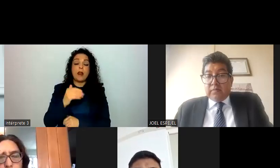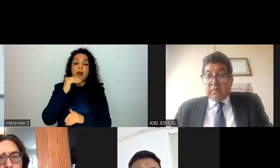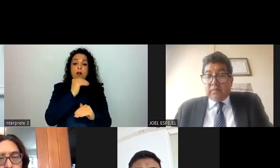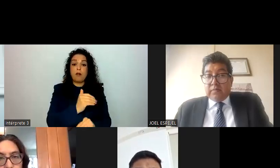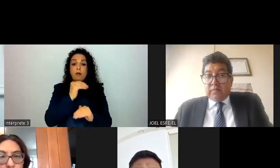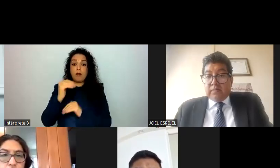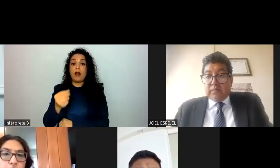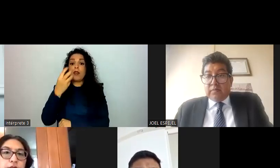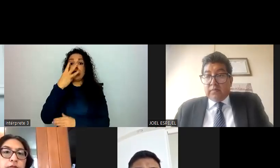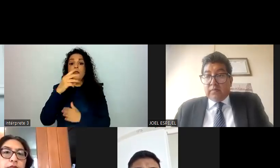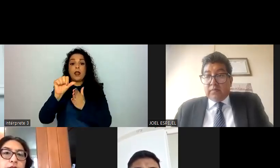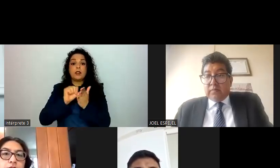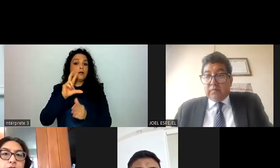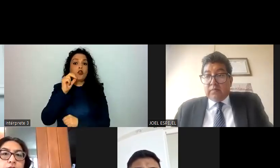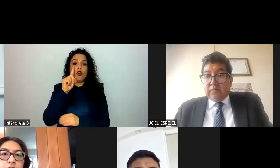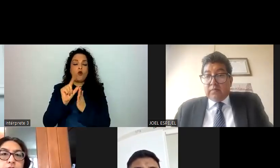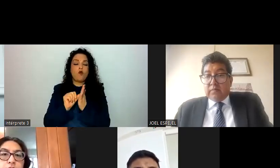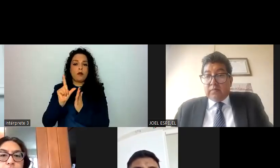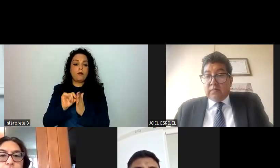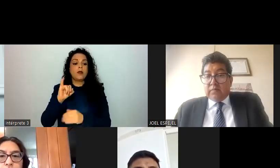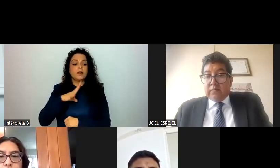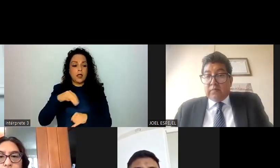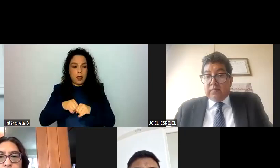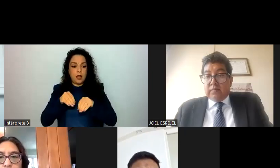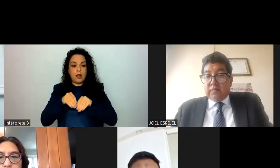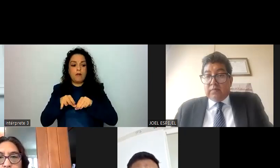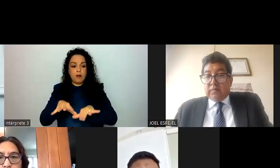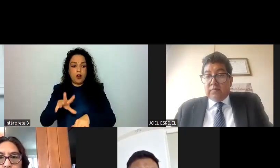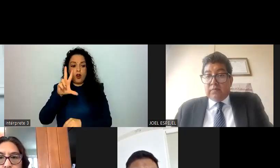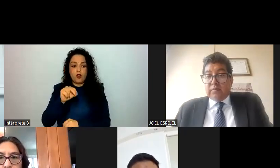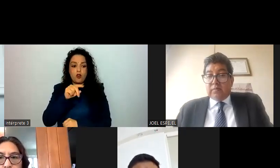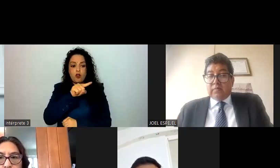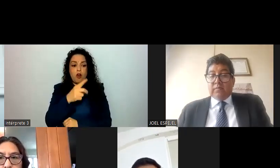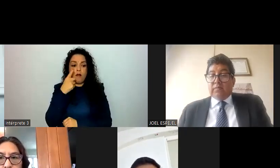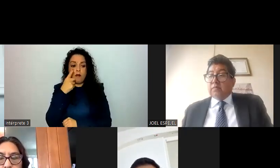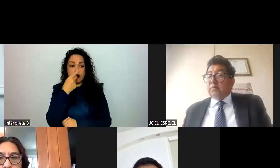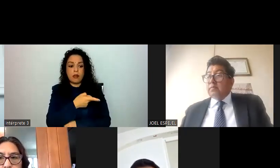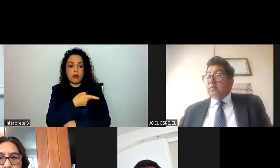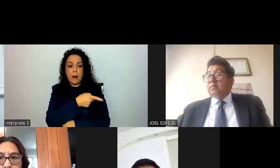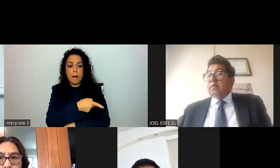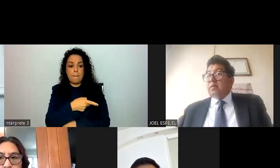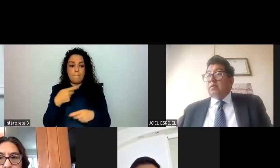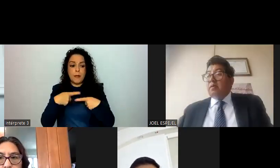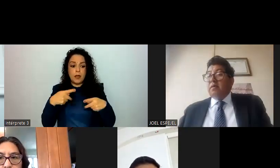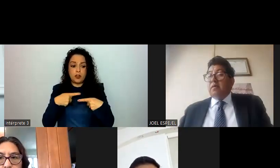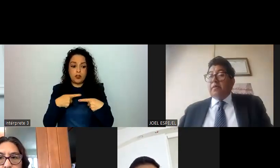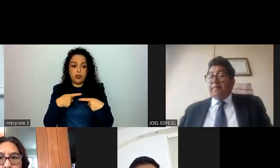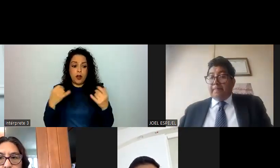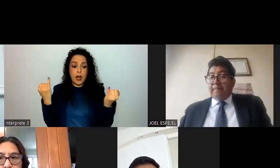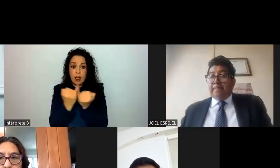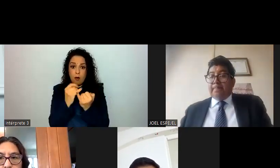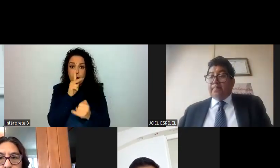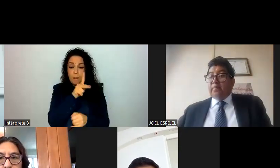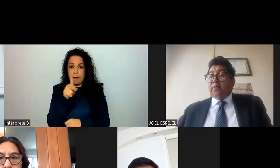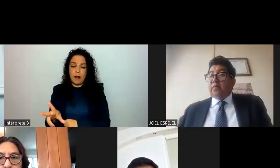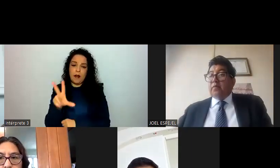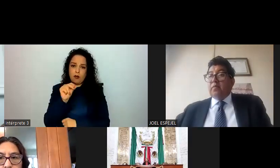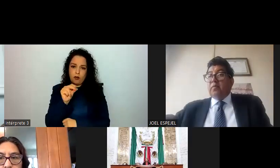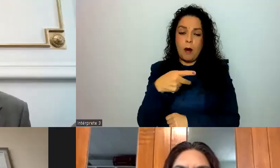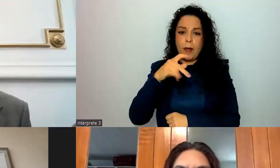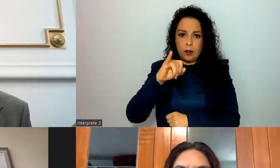Entonces, sí contamos con dicha información, no como la solicita en este caso el ciudadano. Es cuanto.